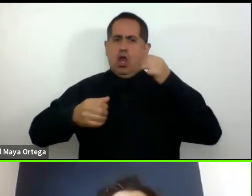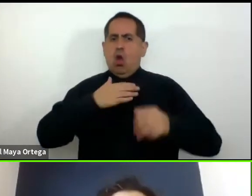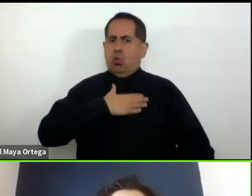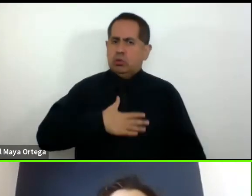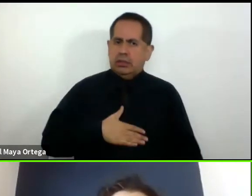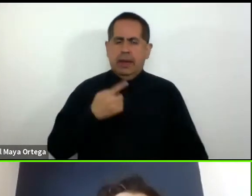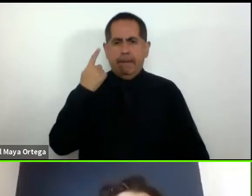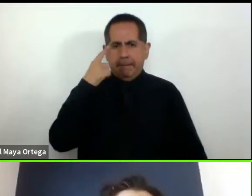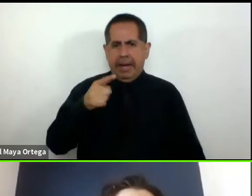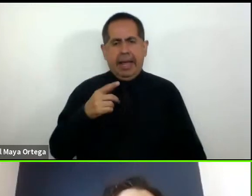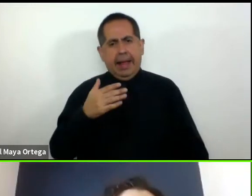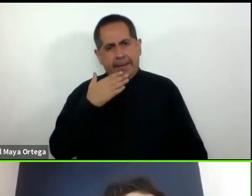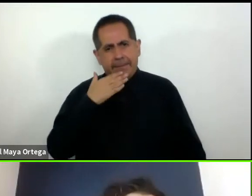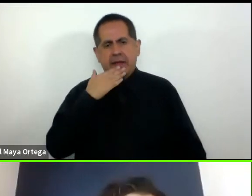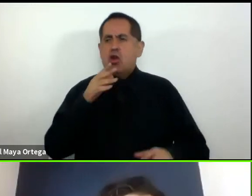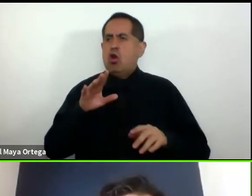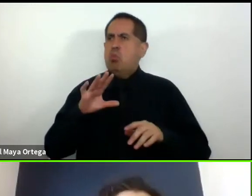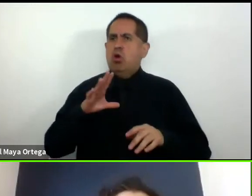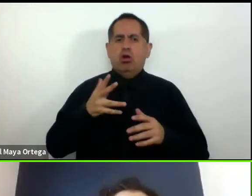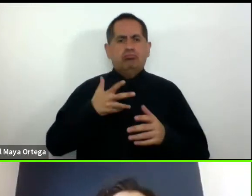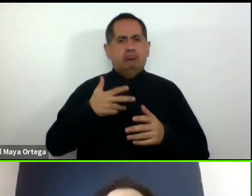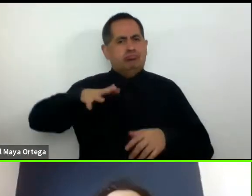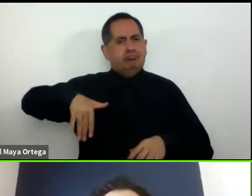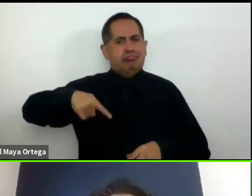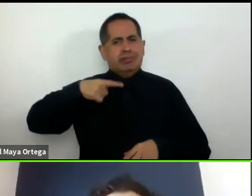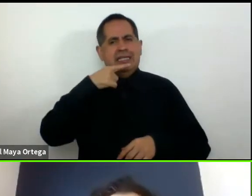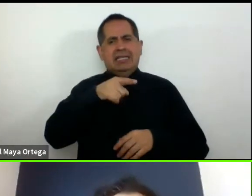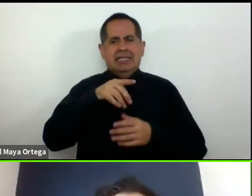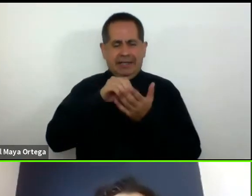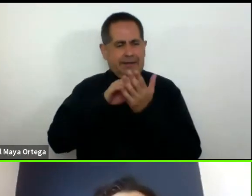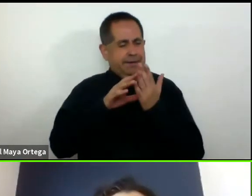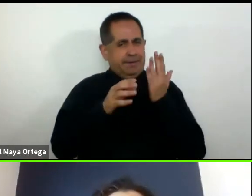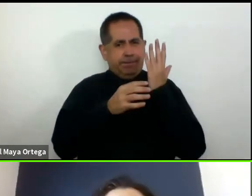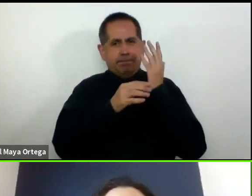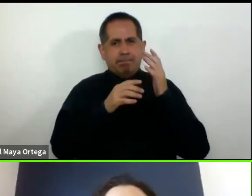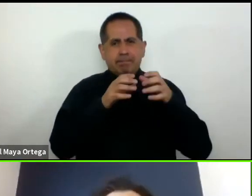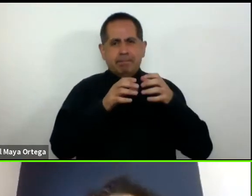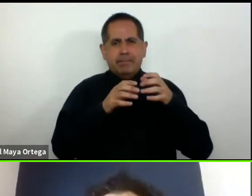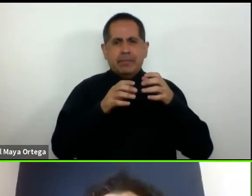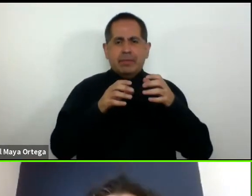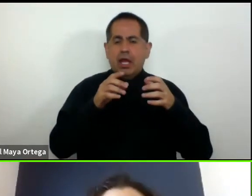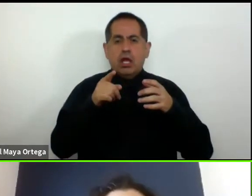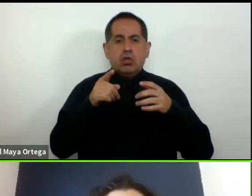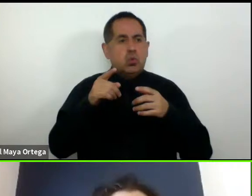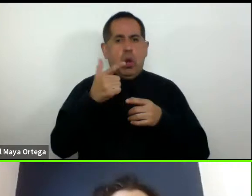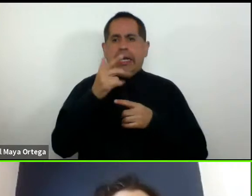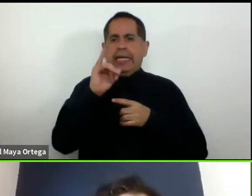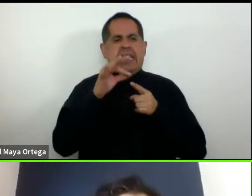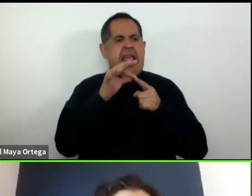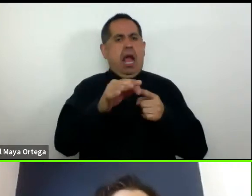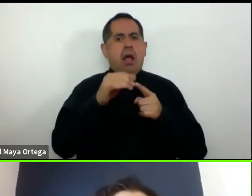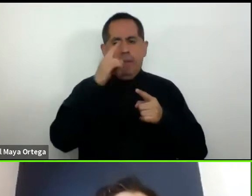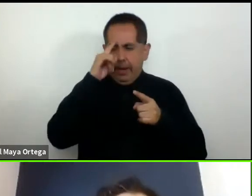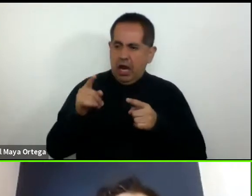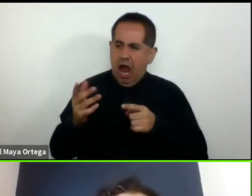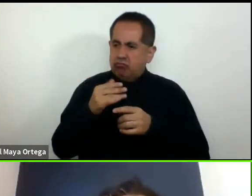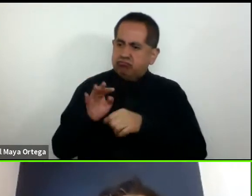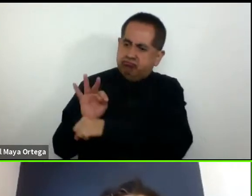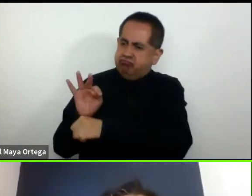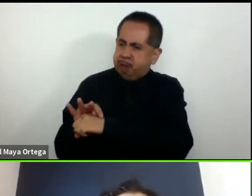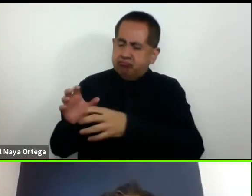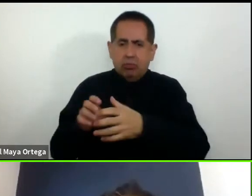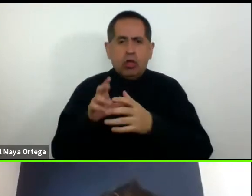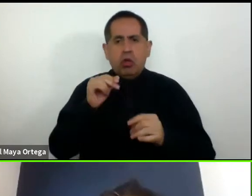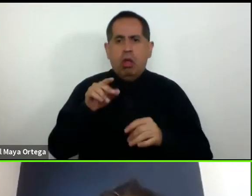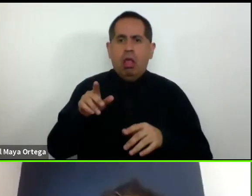para poder ser víctimas y tener, como decía la cita del Consejo de Europa, su día ante un tribunal y ante las cortes, y no quedarse en un estado